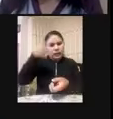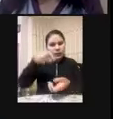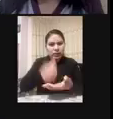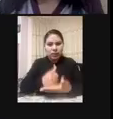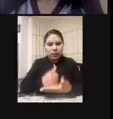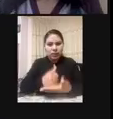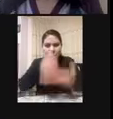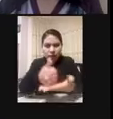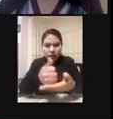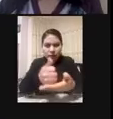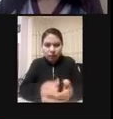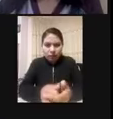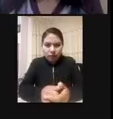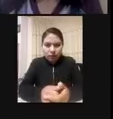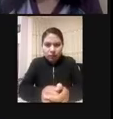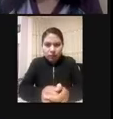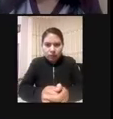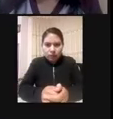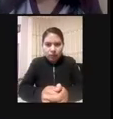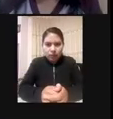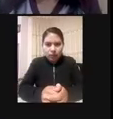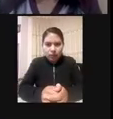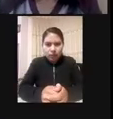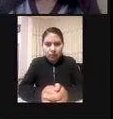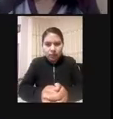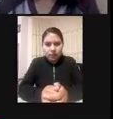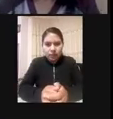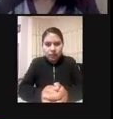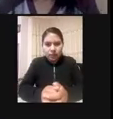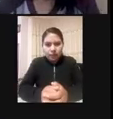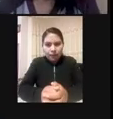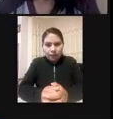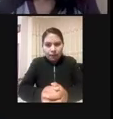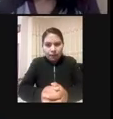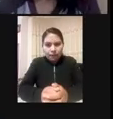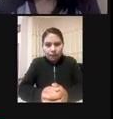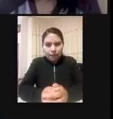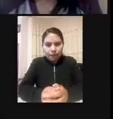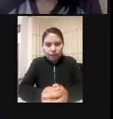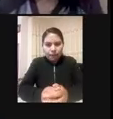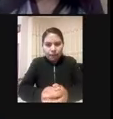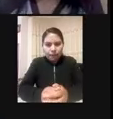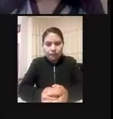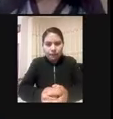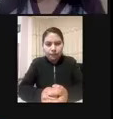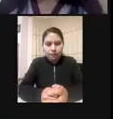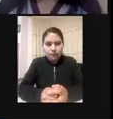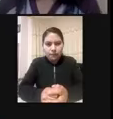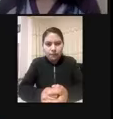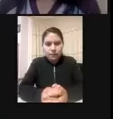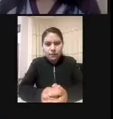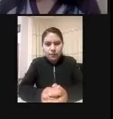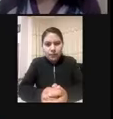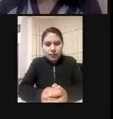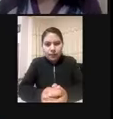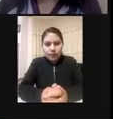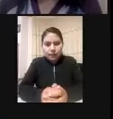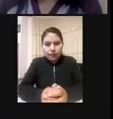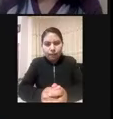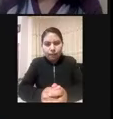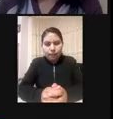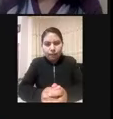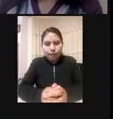terapias para poder fortalecer muchas de las habilidades, tanto físicas como cognitivas. Y es por eso que a Margarita le vamos a